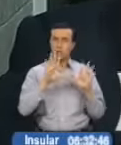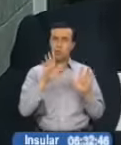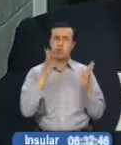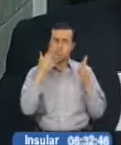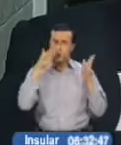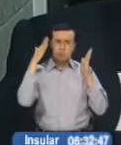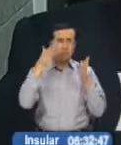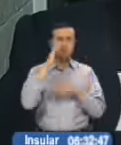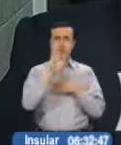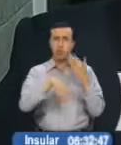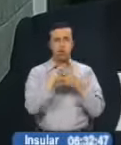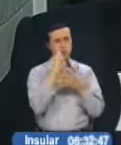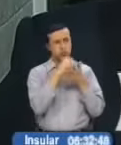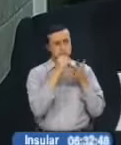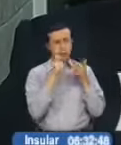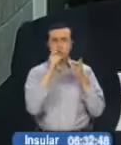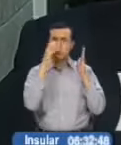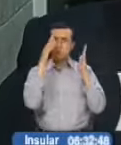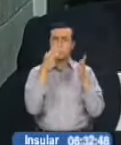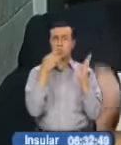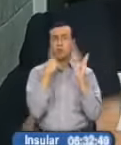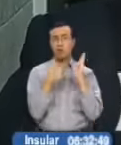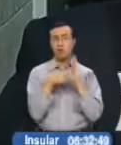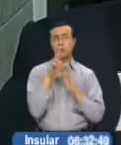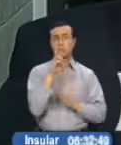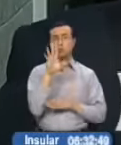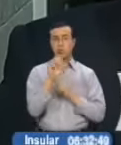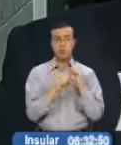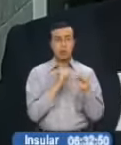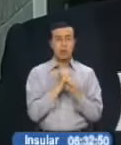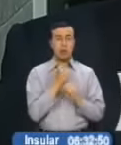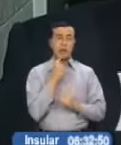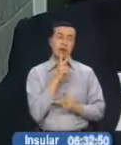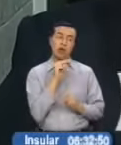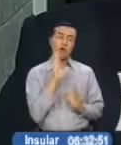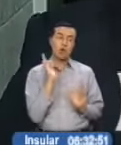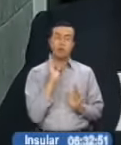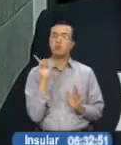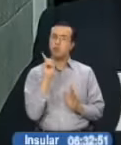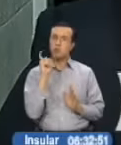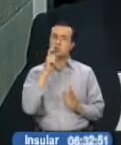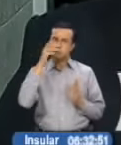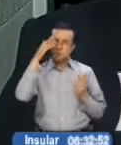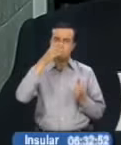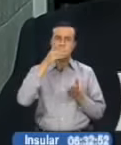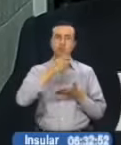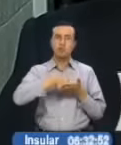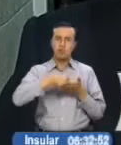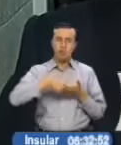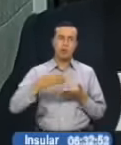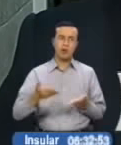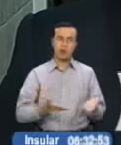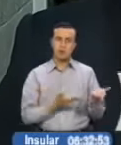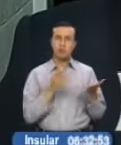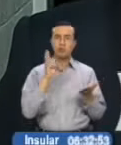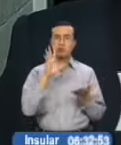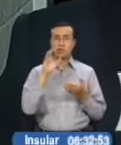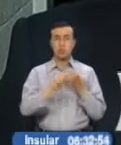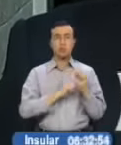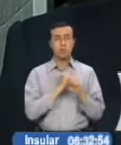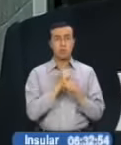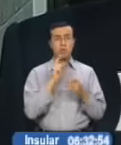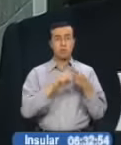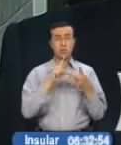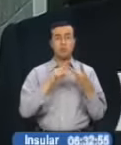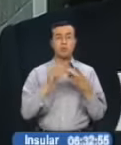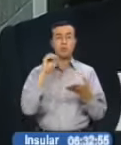las preexistencias, tienen obligación de atender si tiene 65 años, ya no les pueden negar la renovación de un contrato si tiene 65 años.